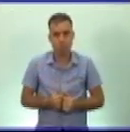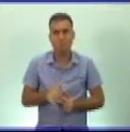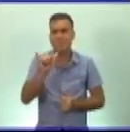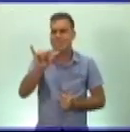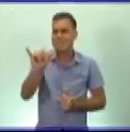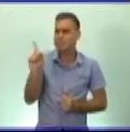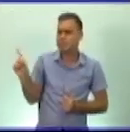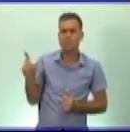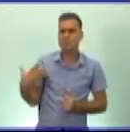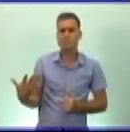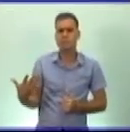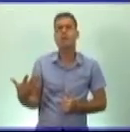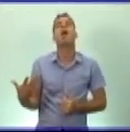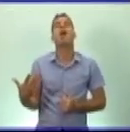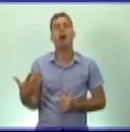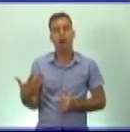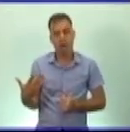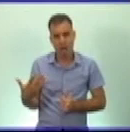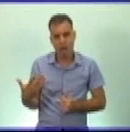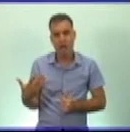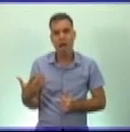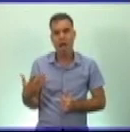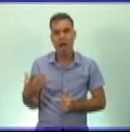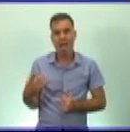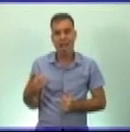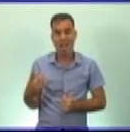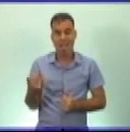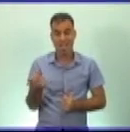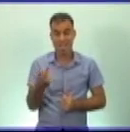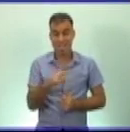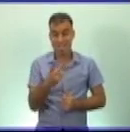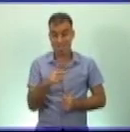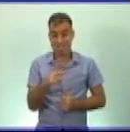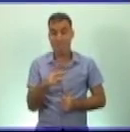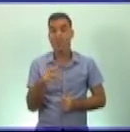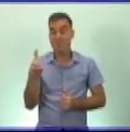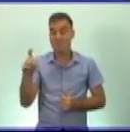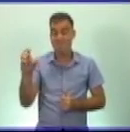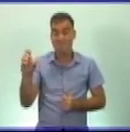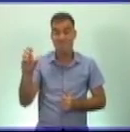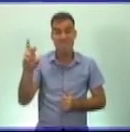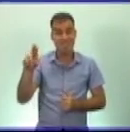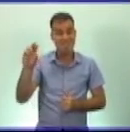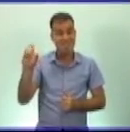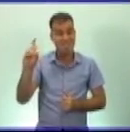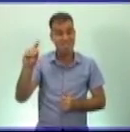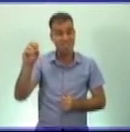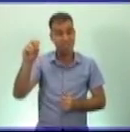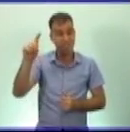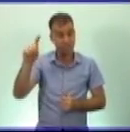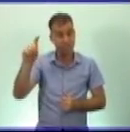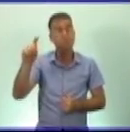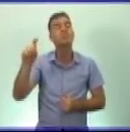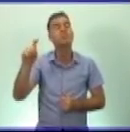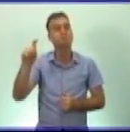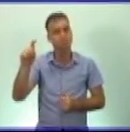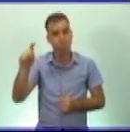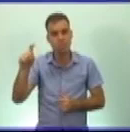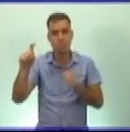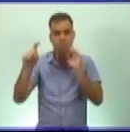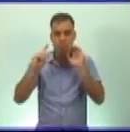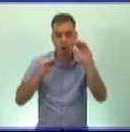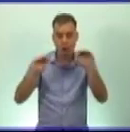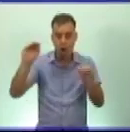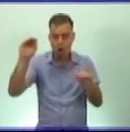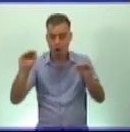la oxidación y la reducción son dos procesos que, aunque son contrarios, se dan a la par. No puede haber oxidación